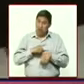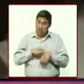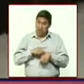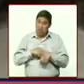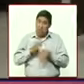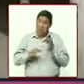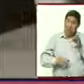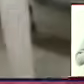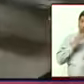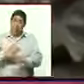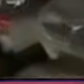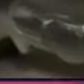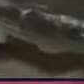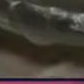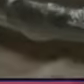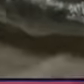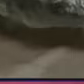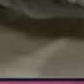sido inhabilitado.